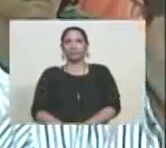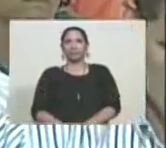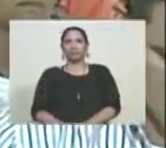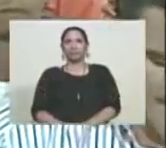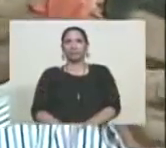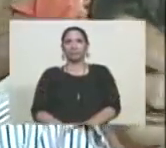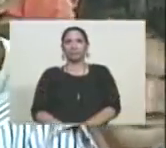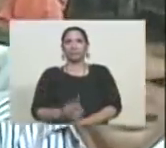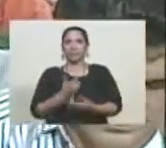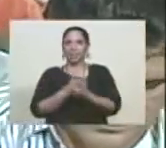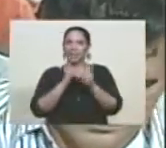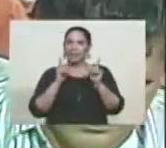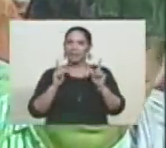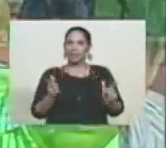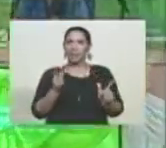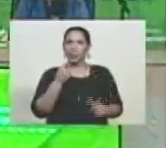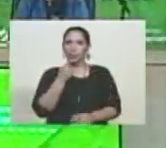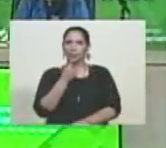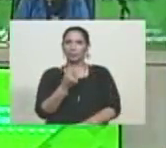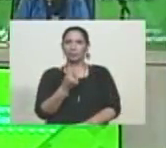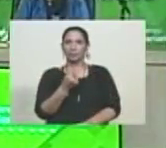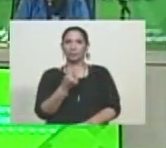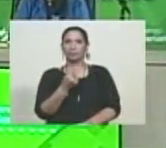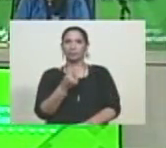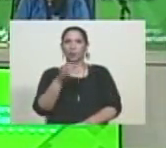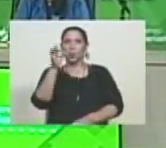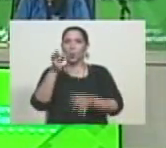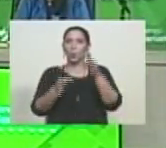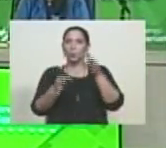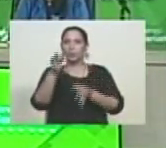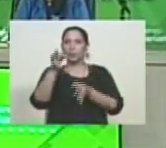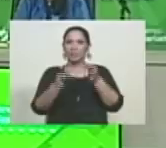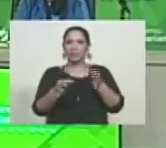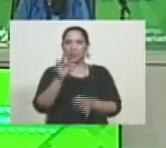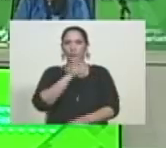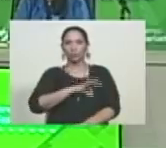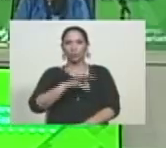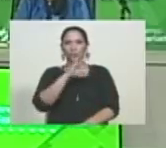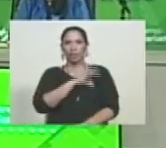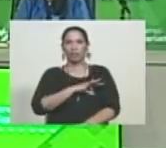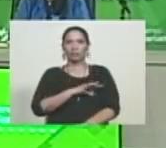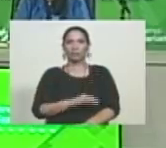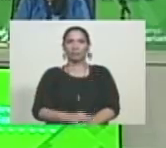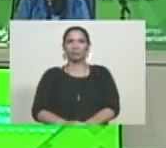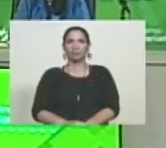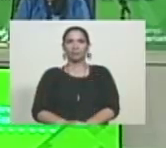El Libertador plantea la justicia social.